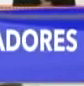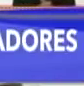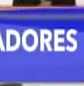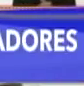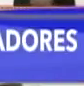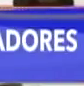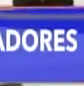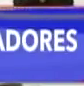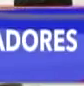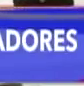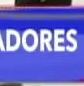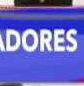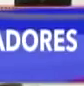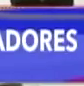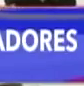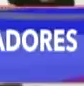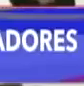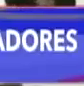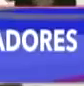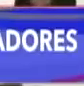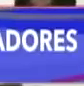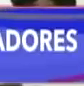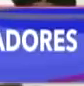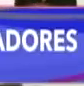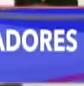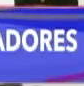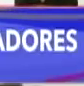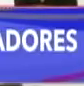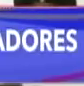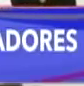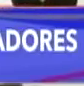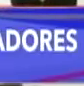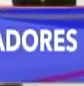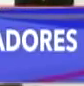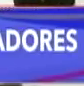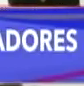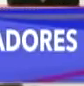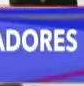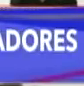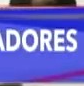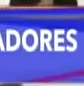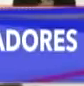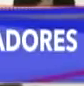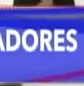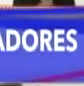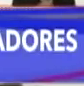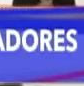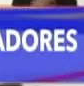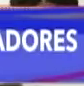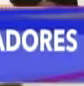estar trabajando por nuestro pueblo. 2 años, tremenda victoria.